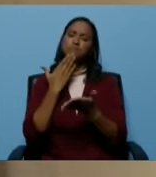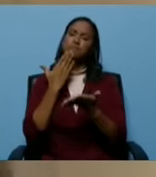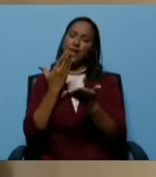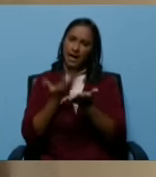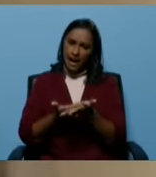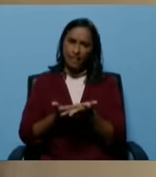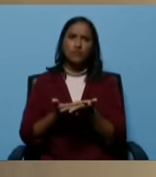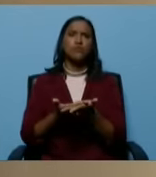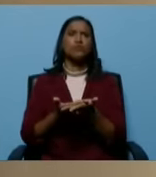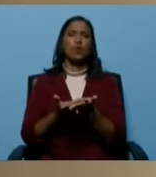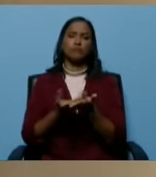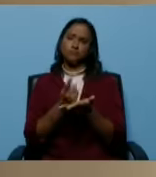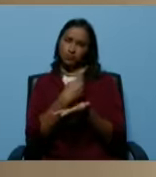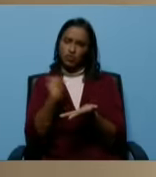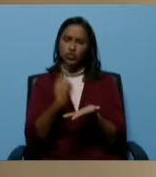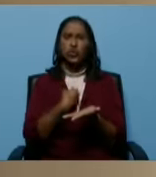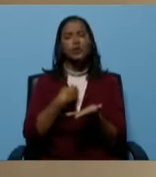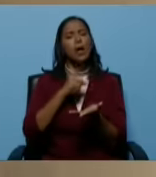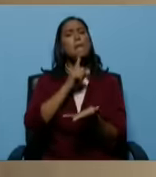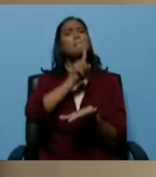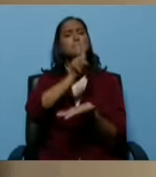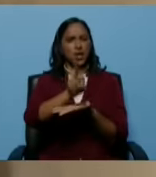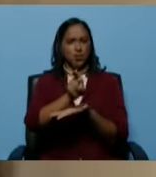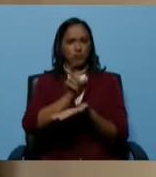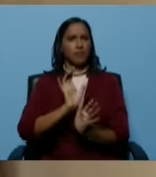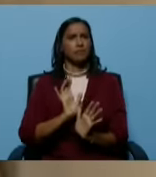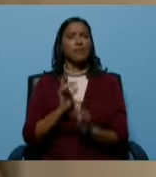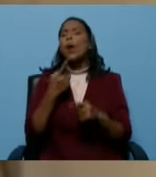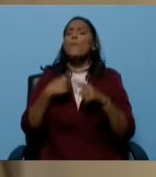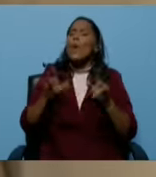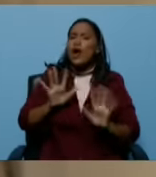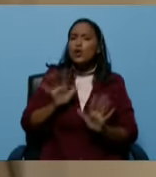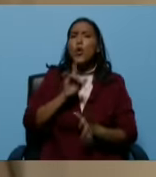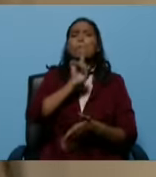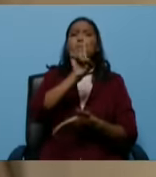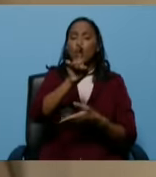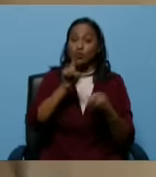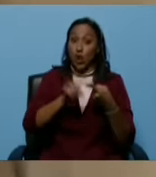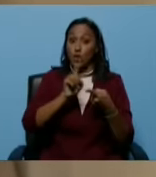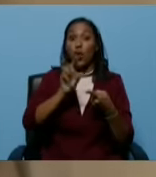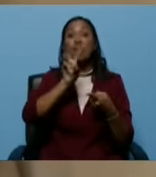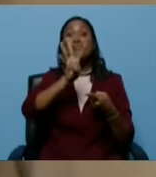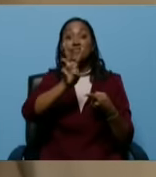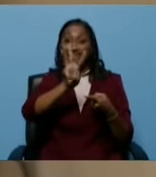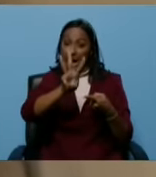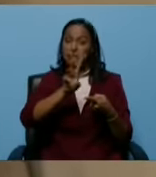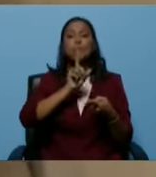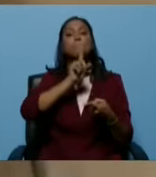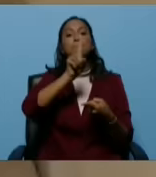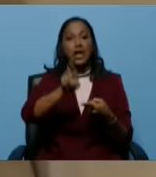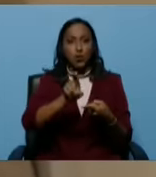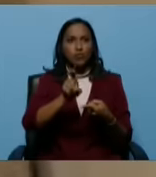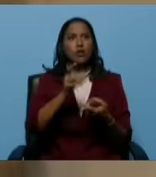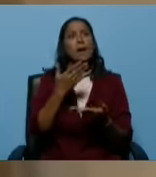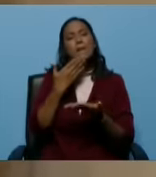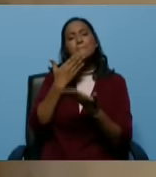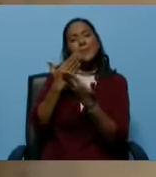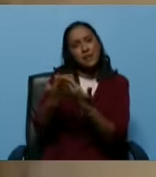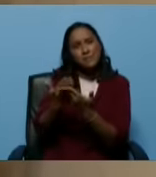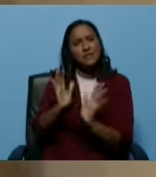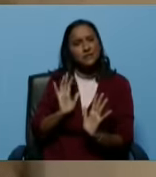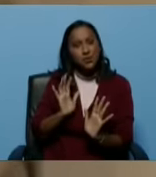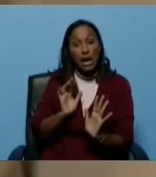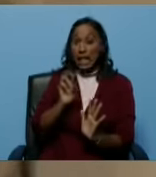de concedernos la pregunta. En realidad no es una pregunta, son tres preguntas que voy a hacer con el permiso suyo. Fiscal. ¿Tres en uno? Sí, bueno, porque he